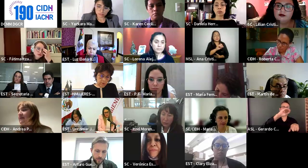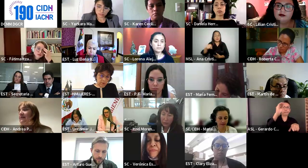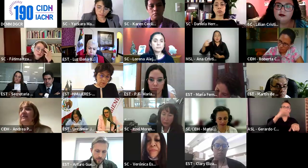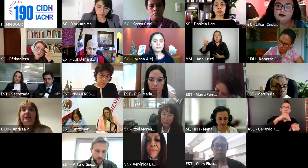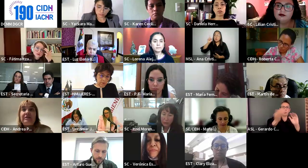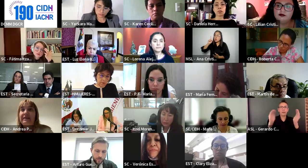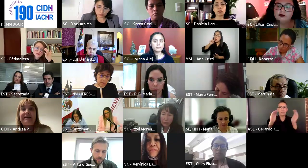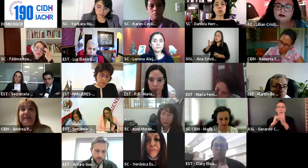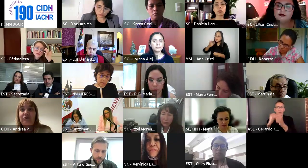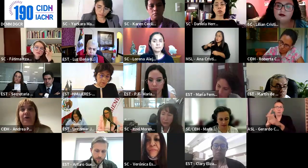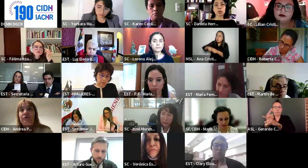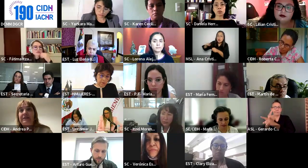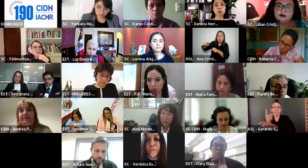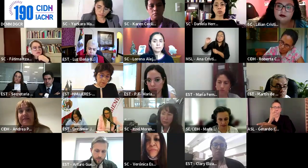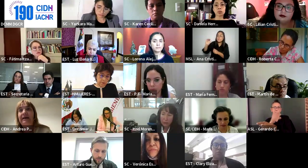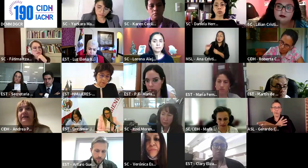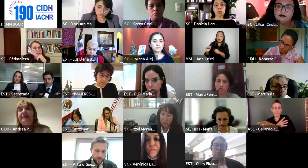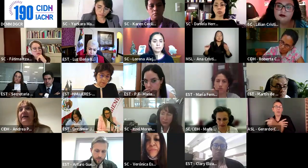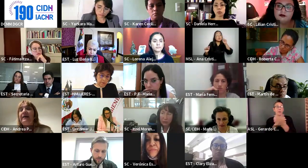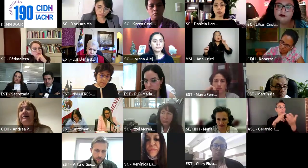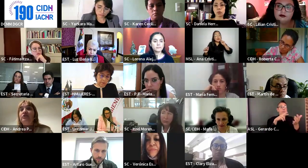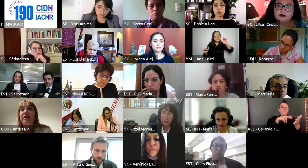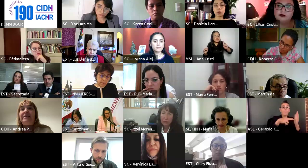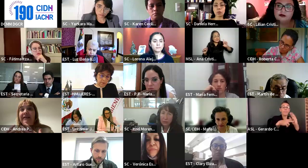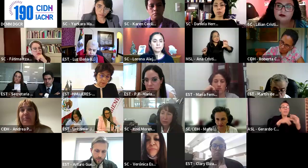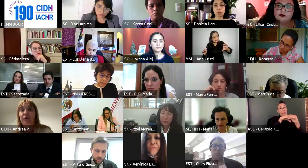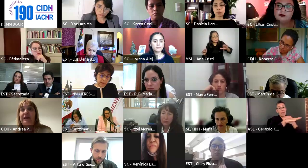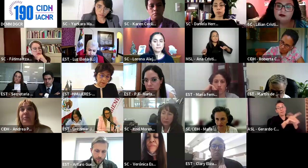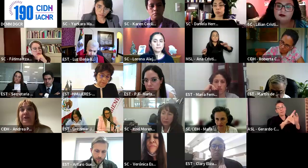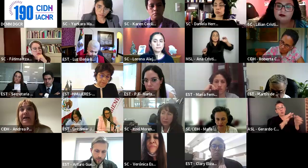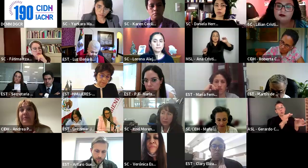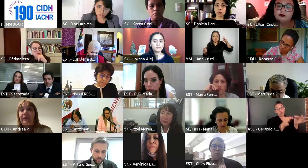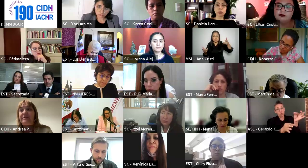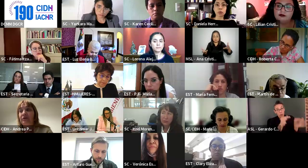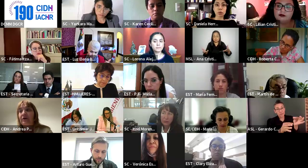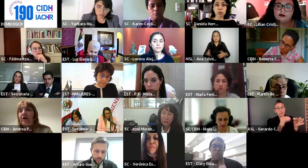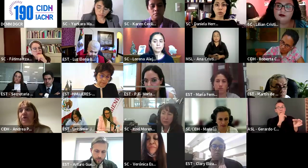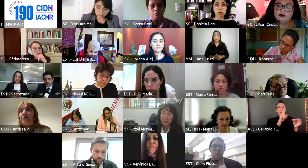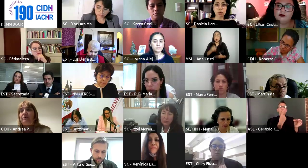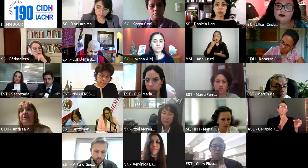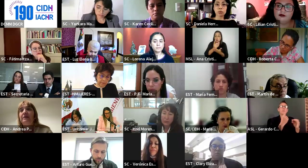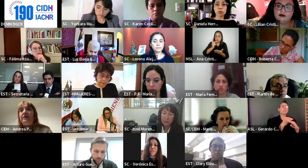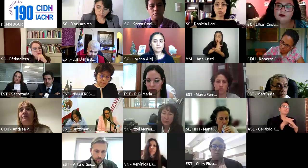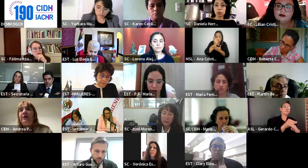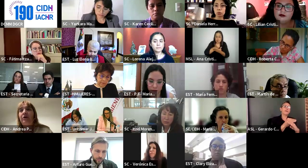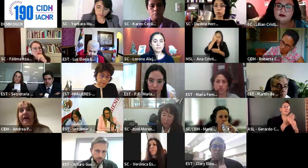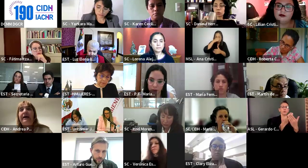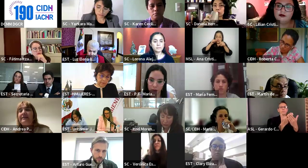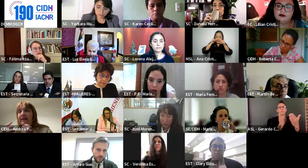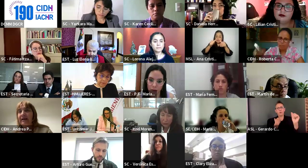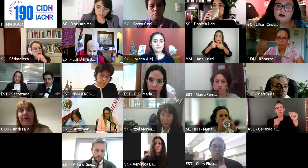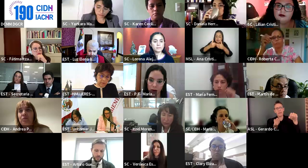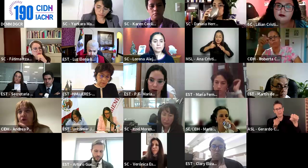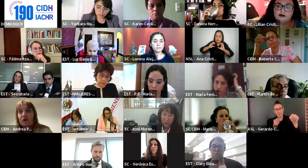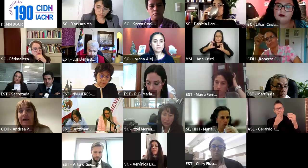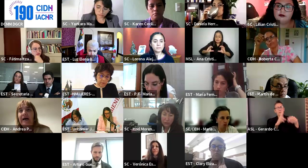general. Y entonces el acceso a la justicia, no solamente las políticas de prevención, que como dijo mi colega,